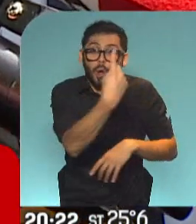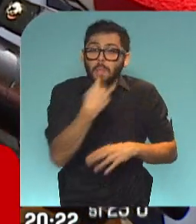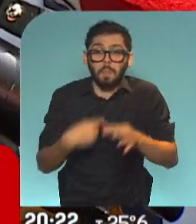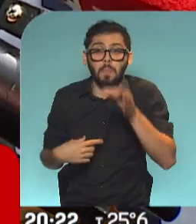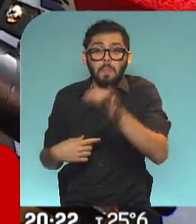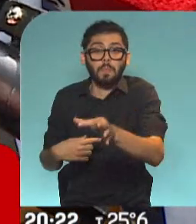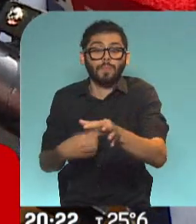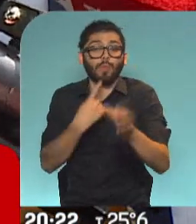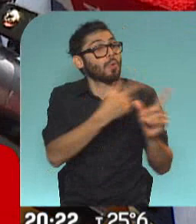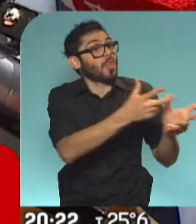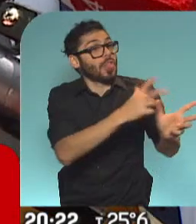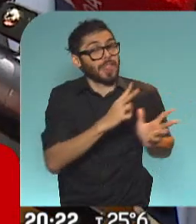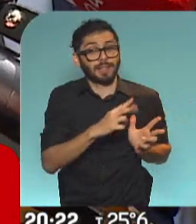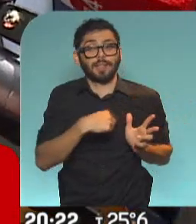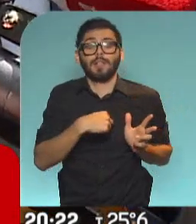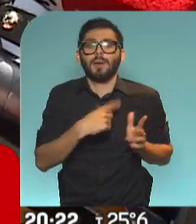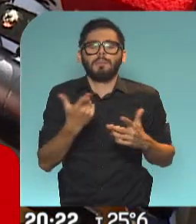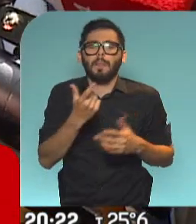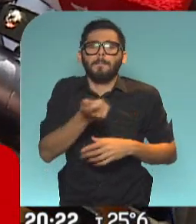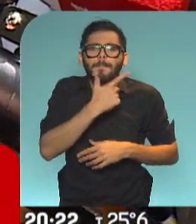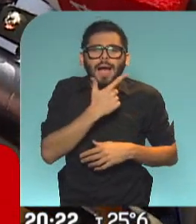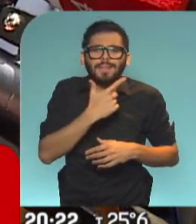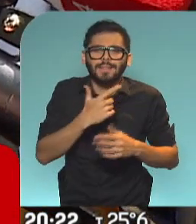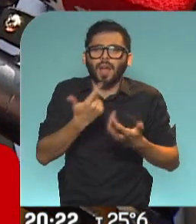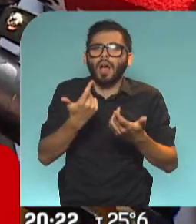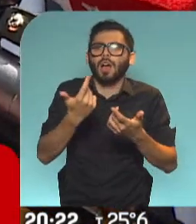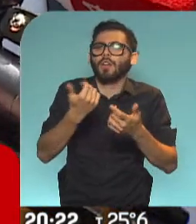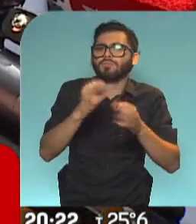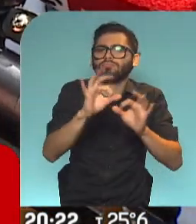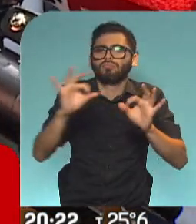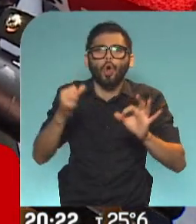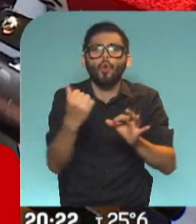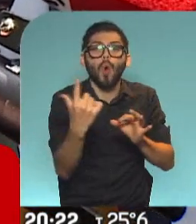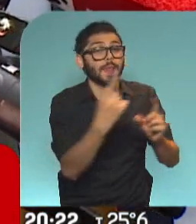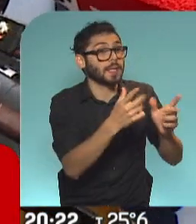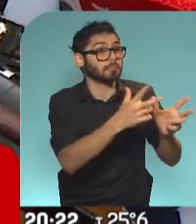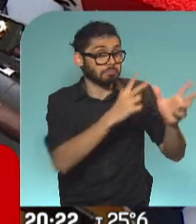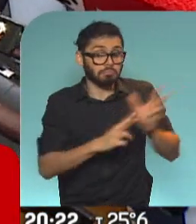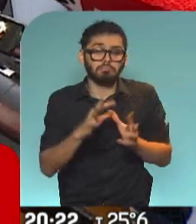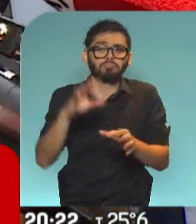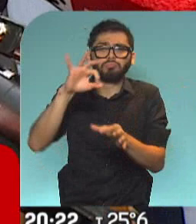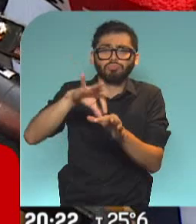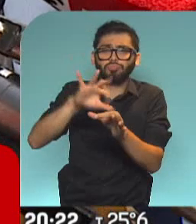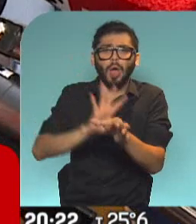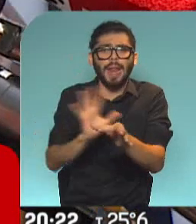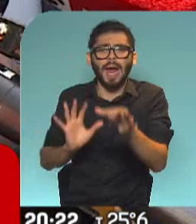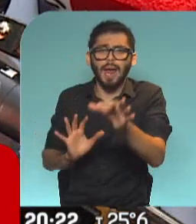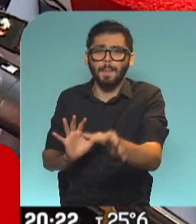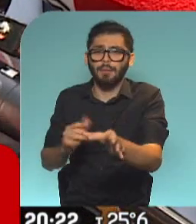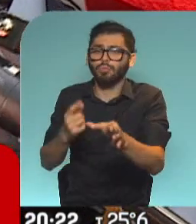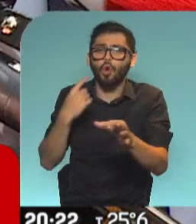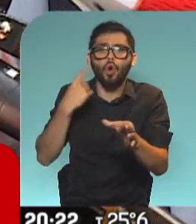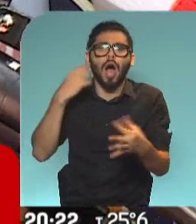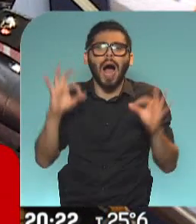tantas dosis de tal pastilla, y fue la razón por la cual estaba ahí, para suministrarle sin evaluar. ¿Y a